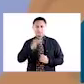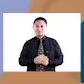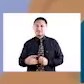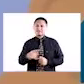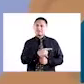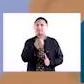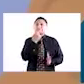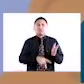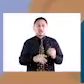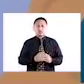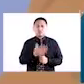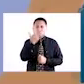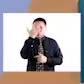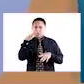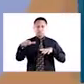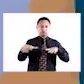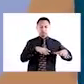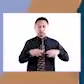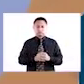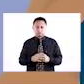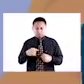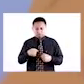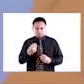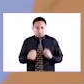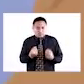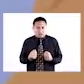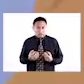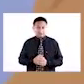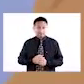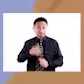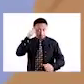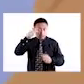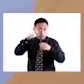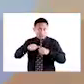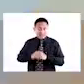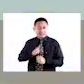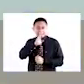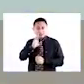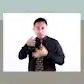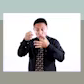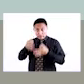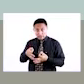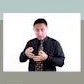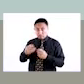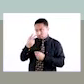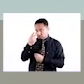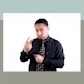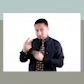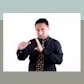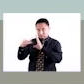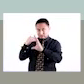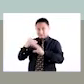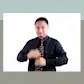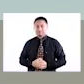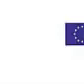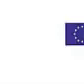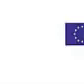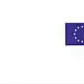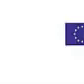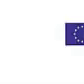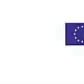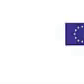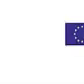importante saber qué puede causar un sismo y cómo debemos actuar cuando suceda. Recuerda informarte a través de canales oficiales.